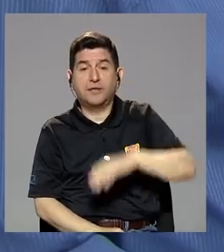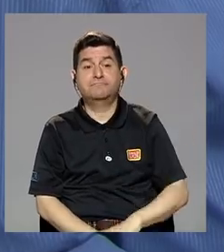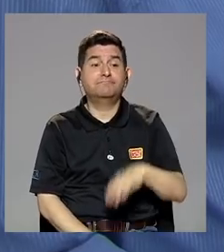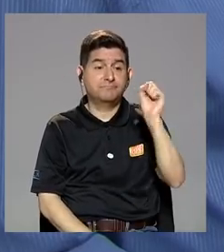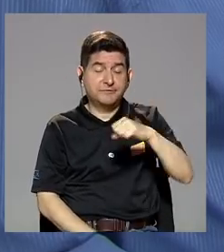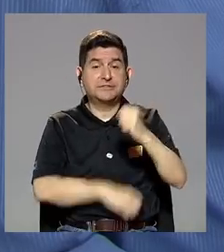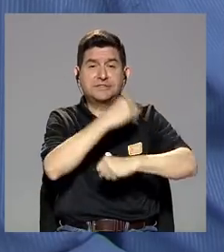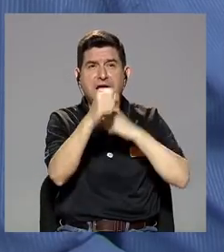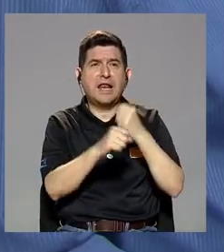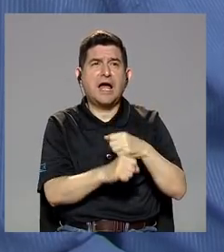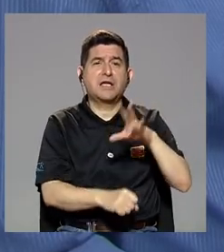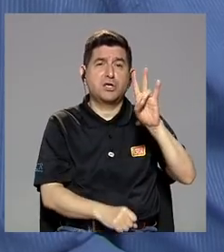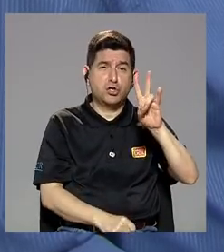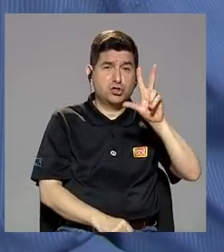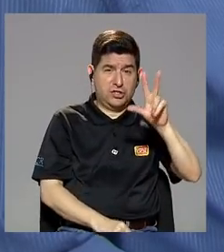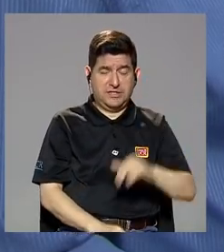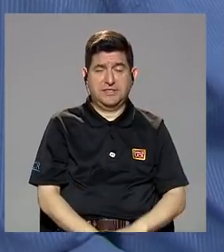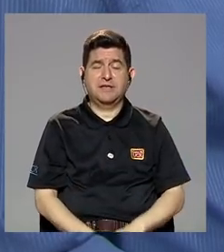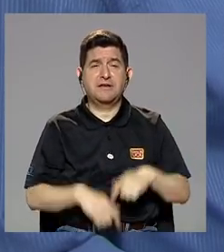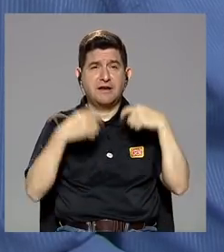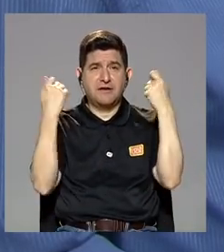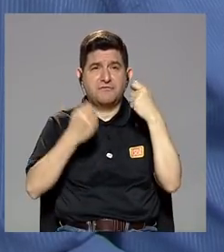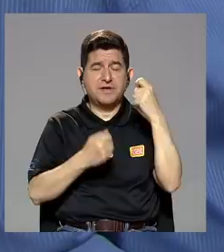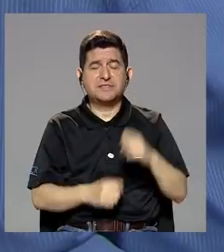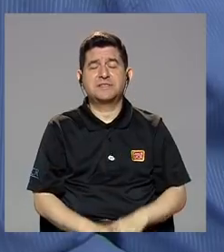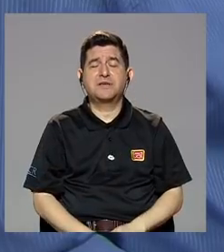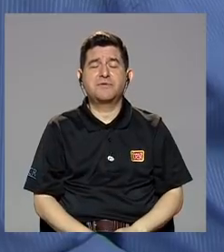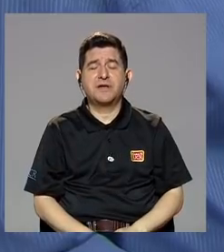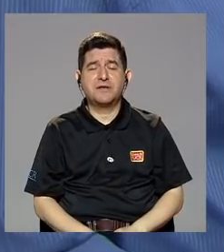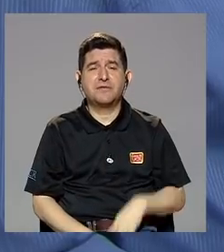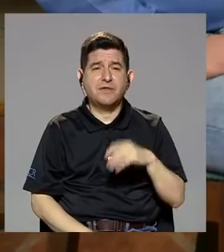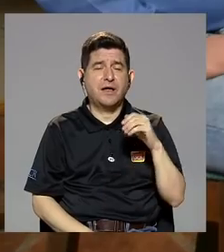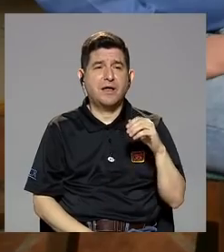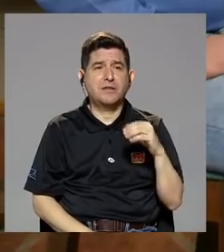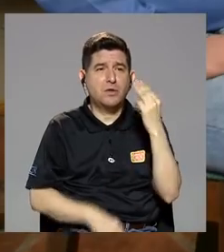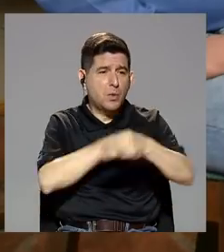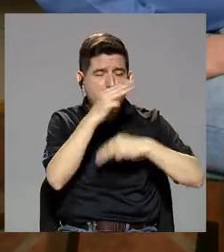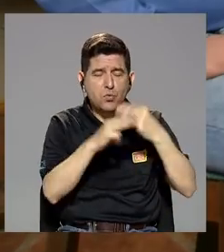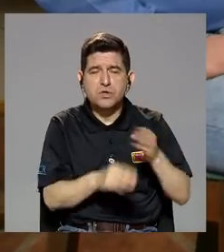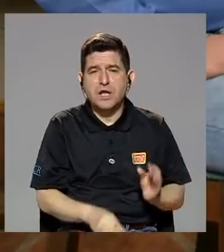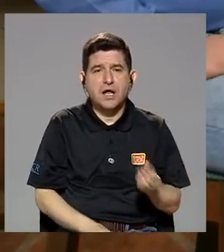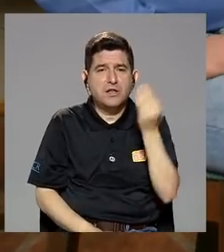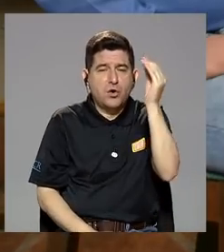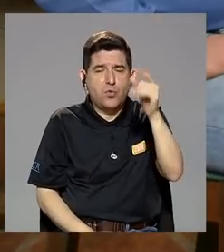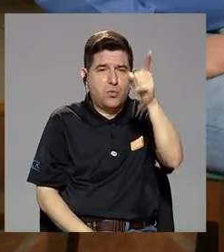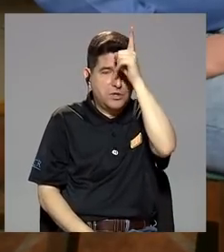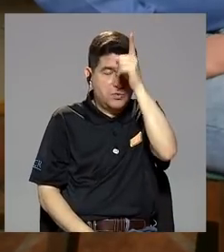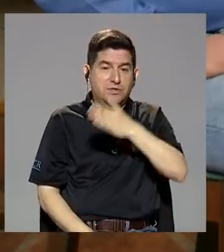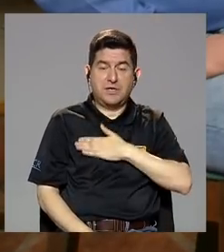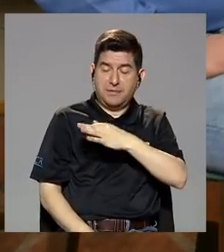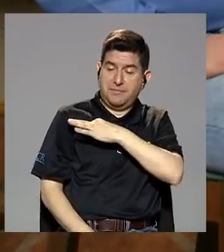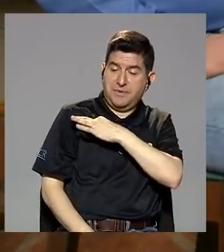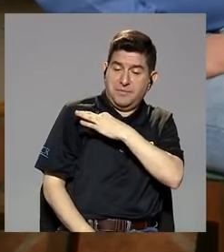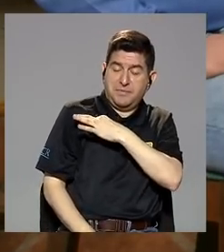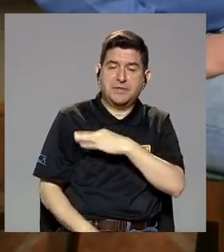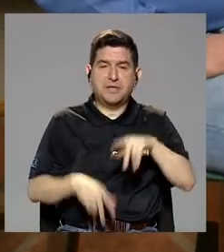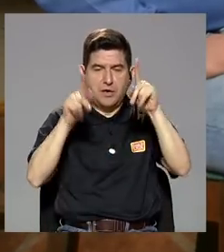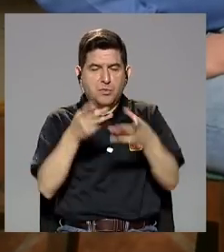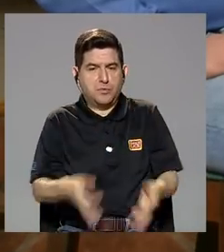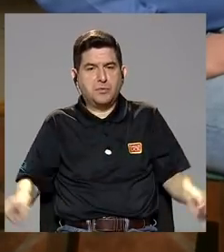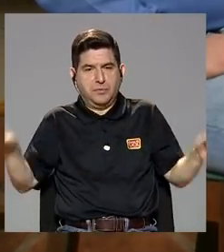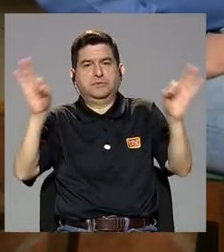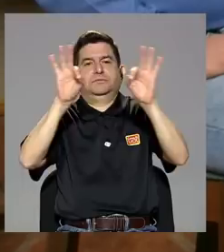esto en el año 73 festival mundial de la juventud en alemania y me invitan al festival como personalidad